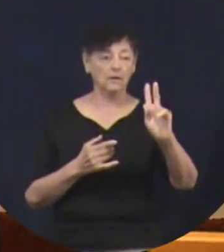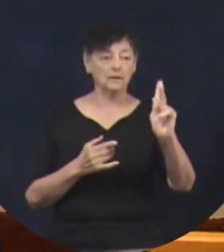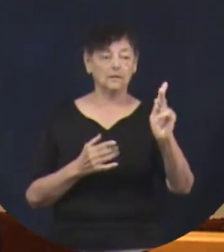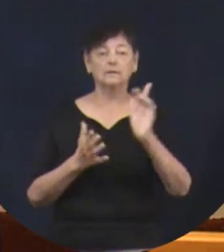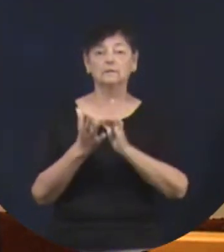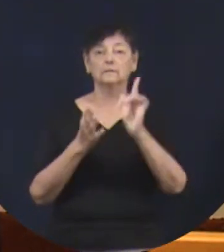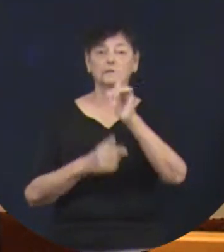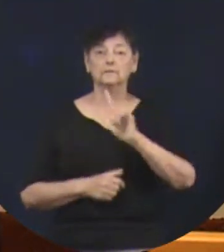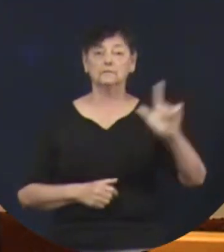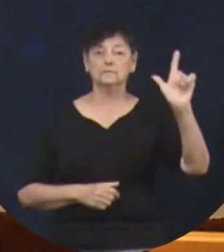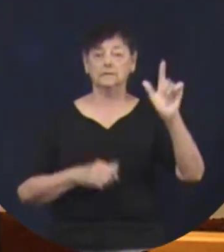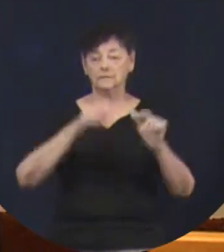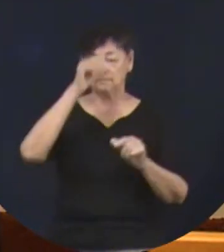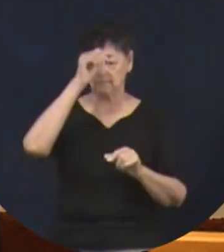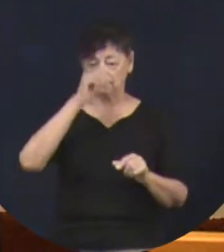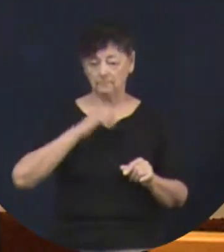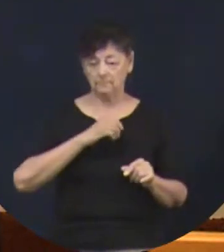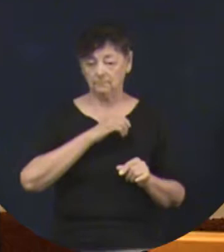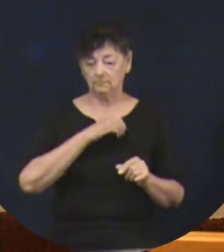ti, Señor Jesús.